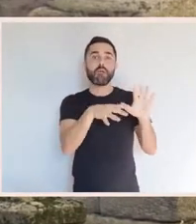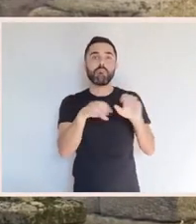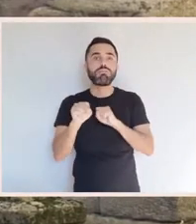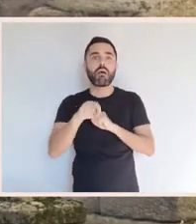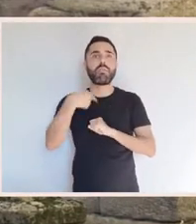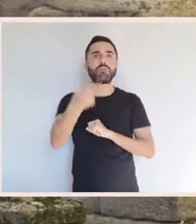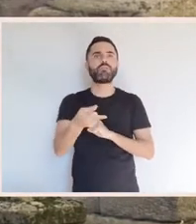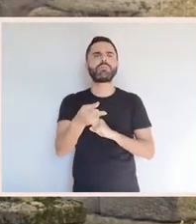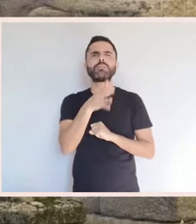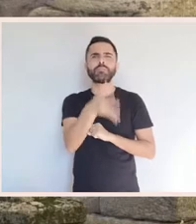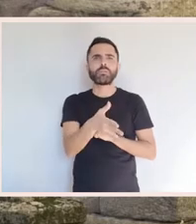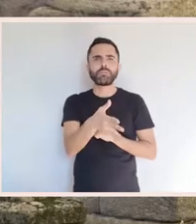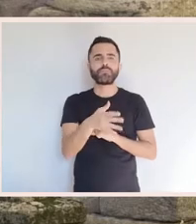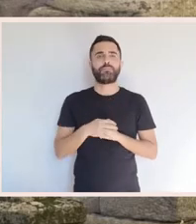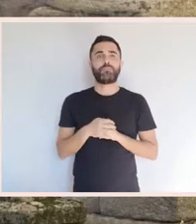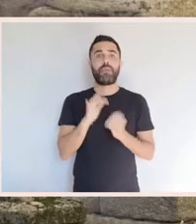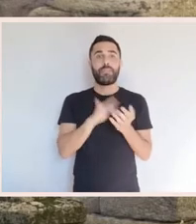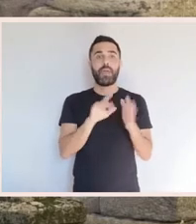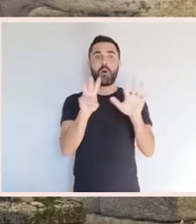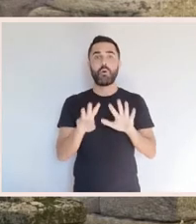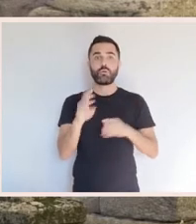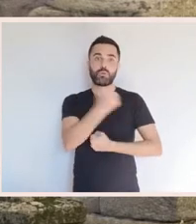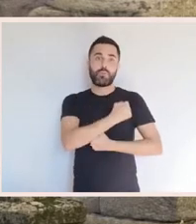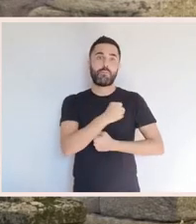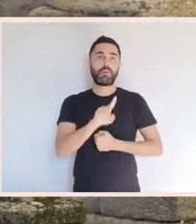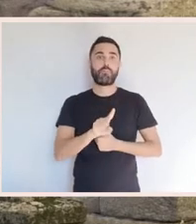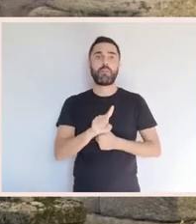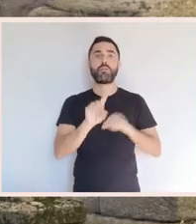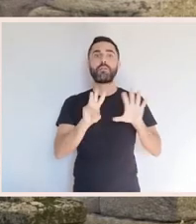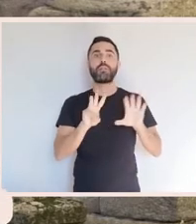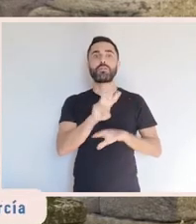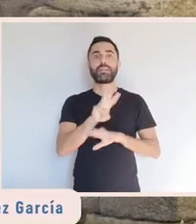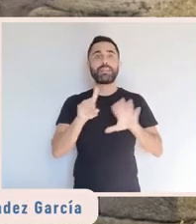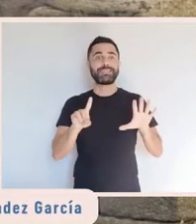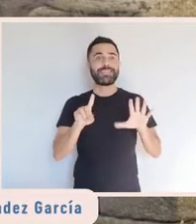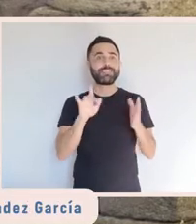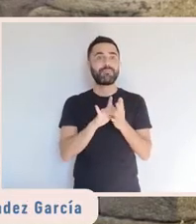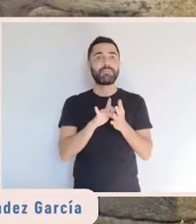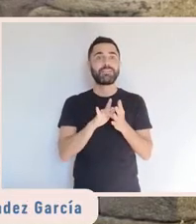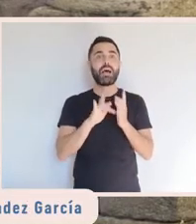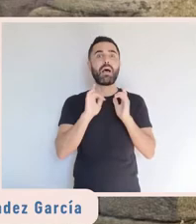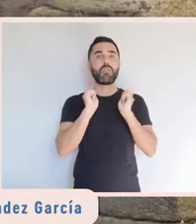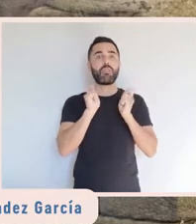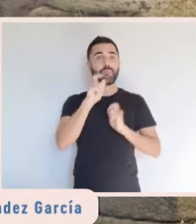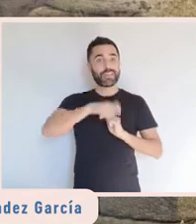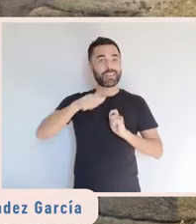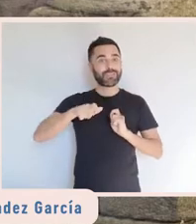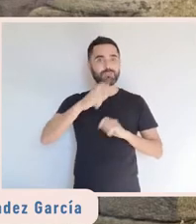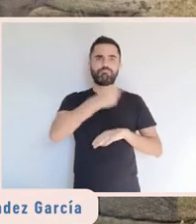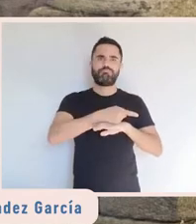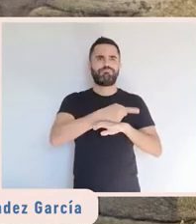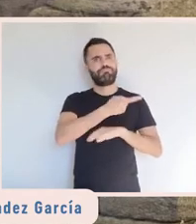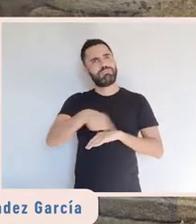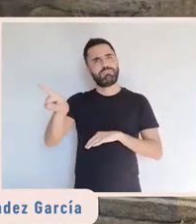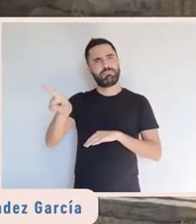desamortización. Así, o 8 de decembro de 1836 foi a data na que os dominicos víronse obrigados